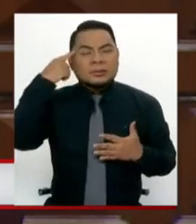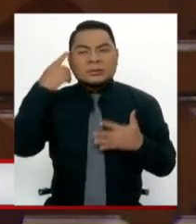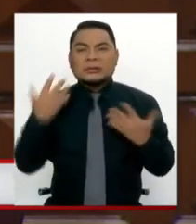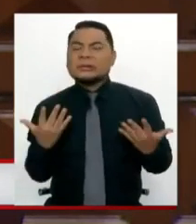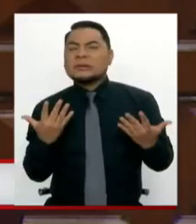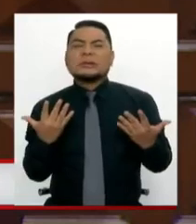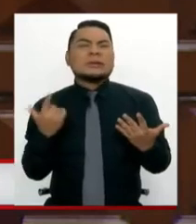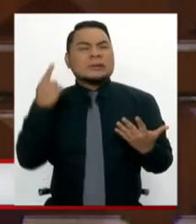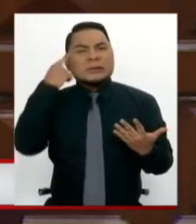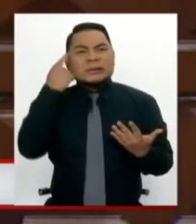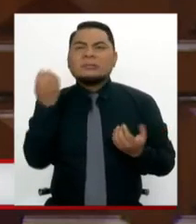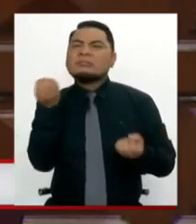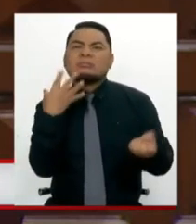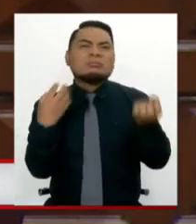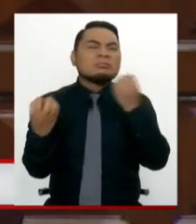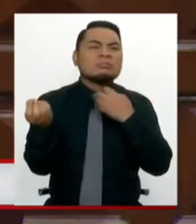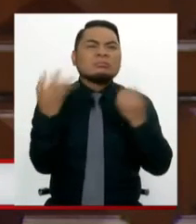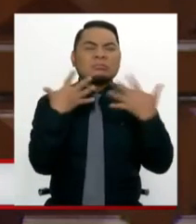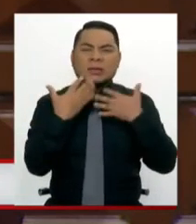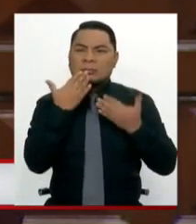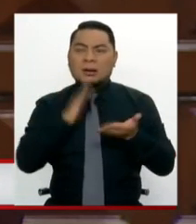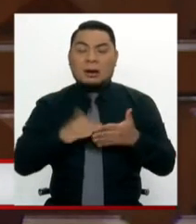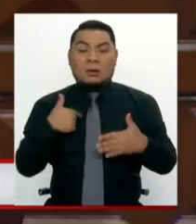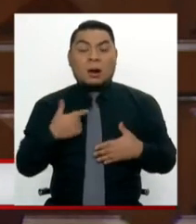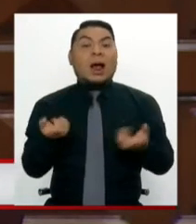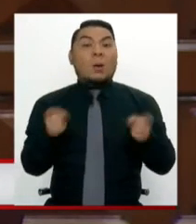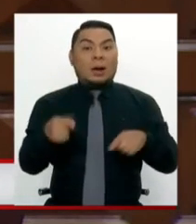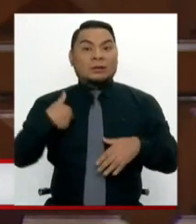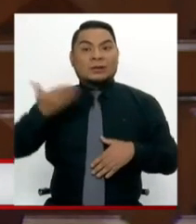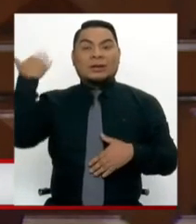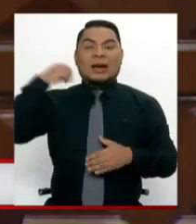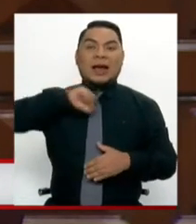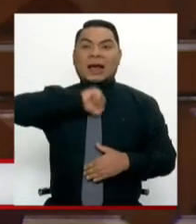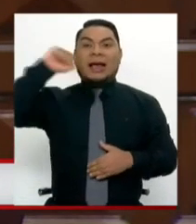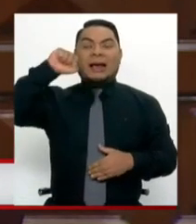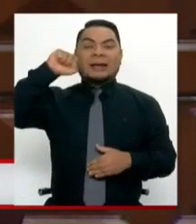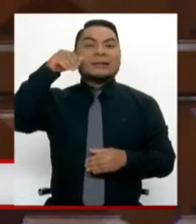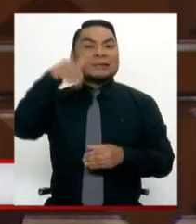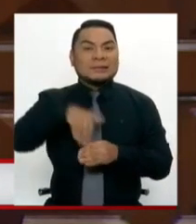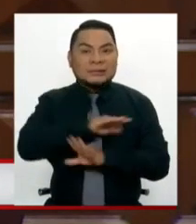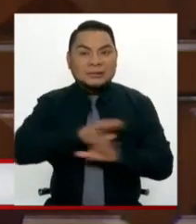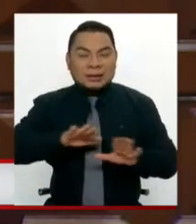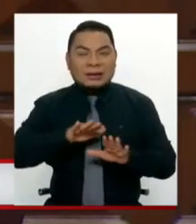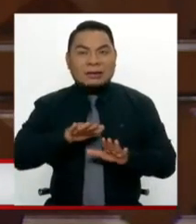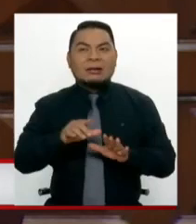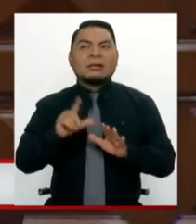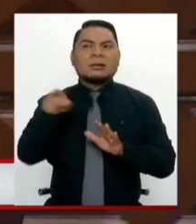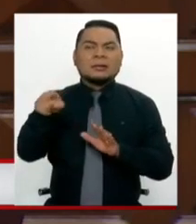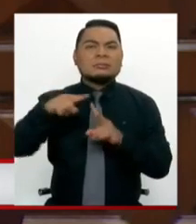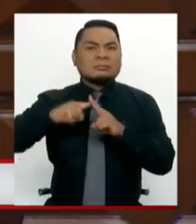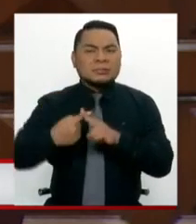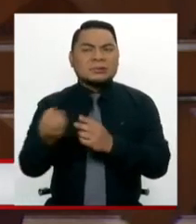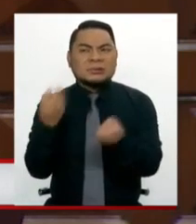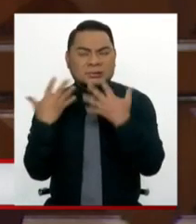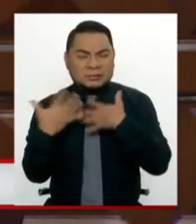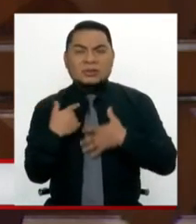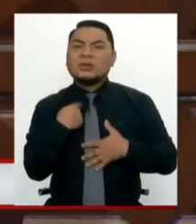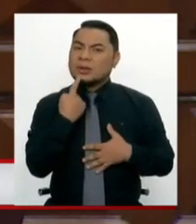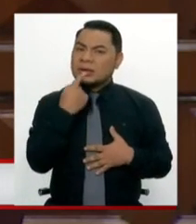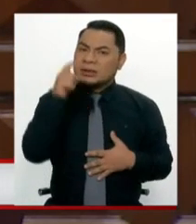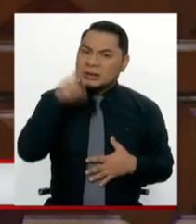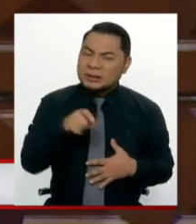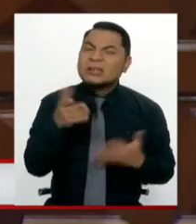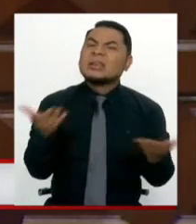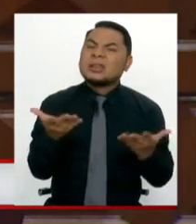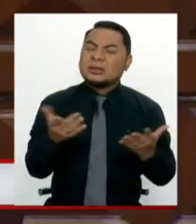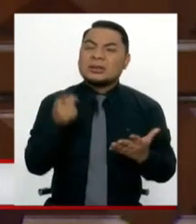presagios infundados que comenzaron el mismo día de nuestra victoria electoral y, es necesario precisarlo,